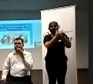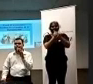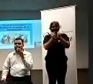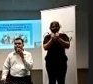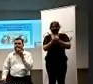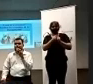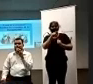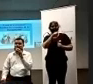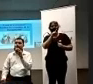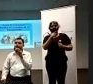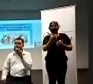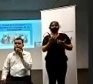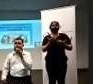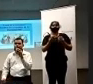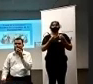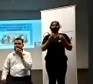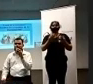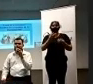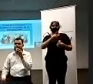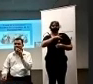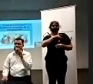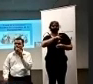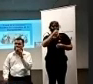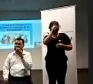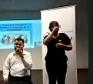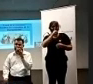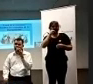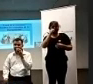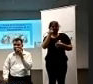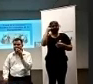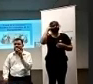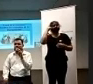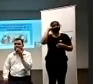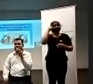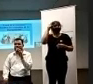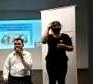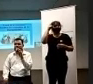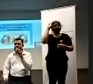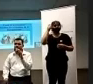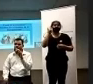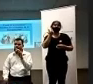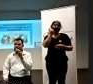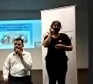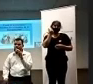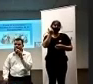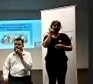persona con discapacidad pasa por algún problema o tiene inconveniente de salud mental, sí o sí a lo largo de la vida.